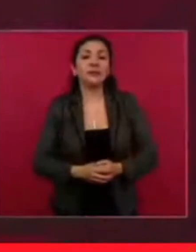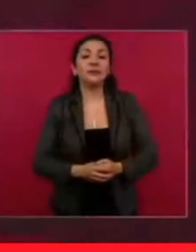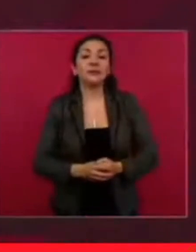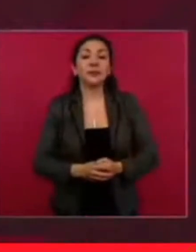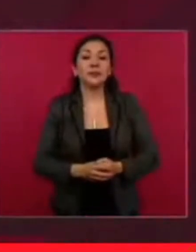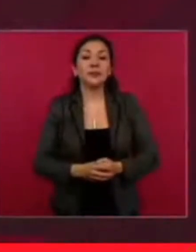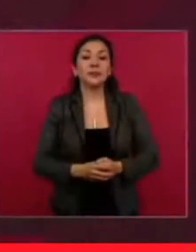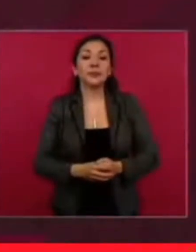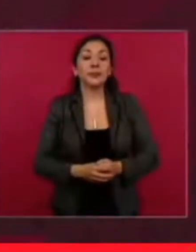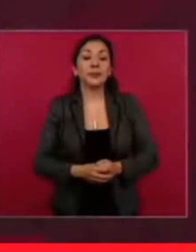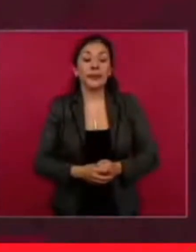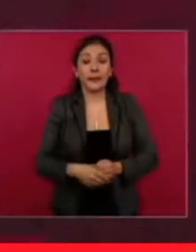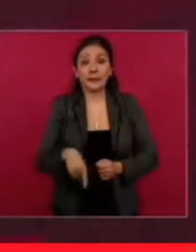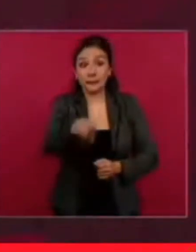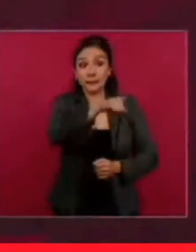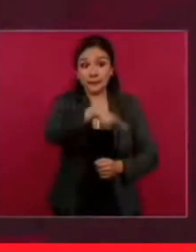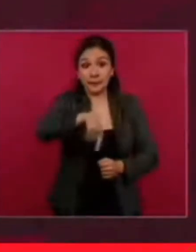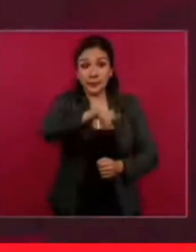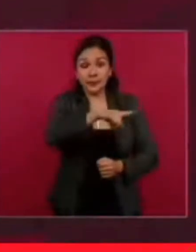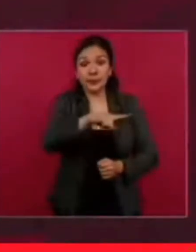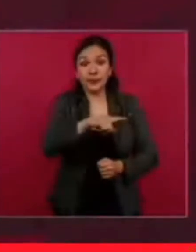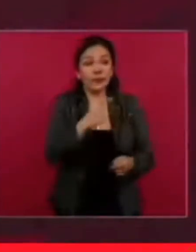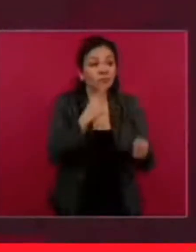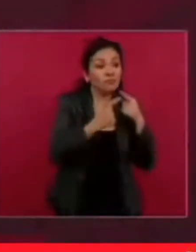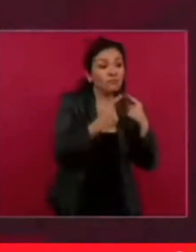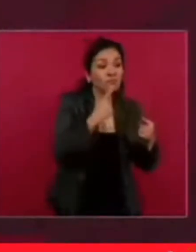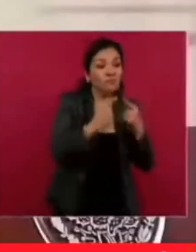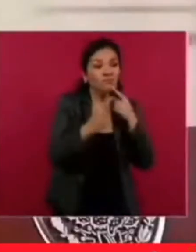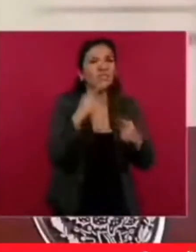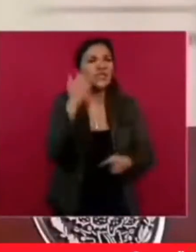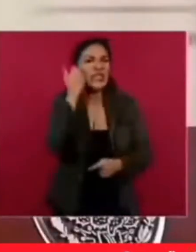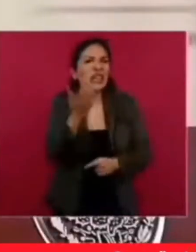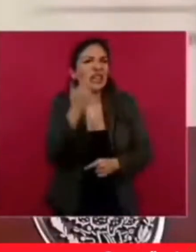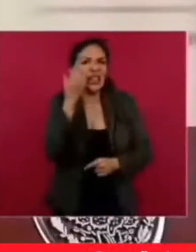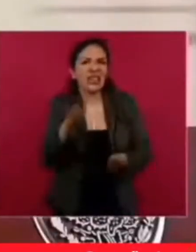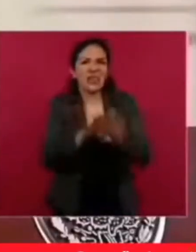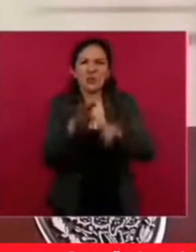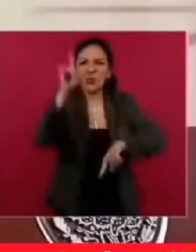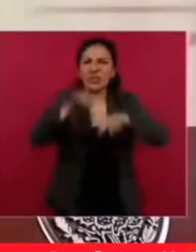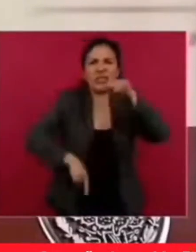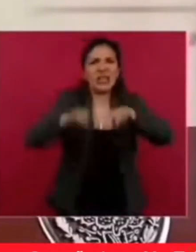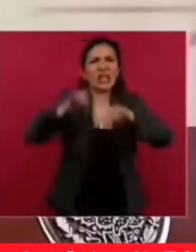y de ahí se agarraron para anular todo